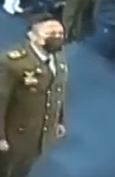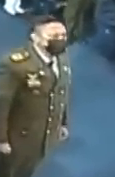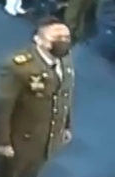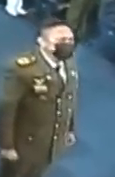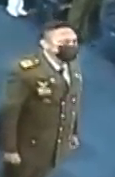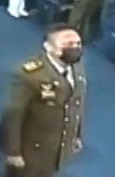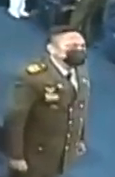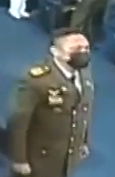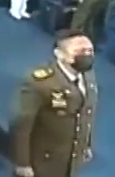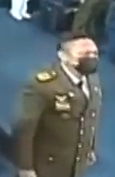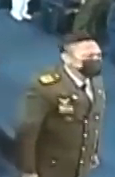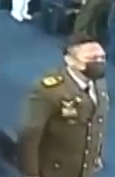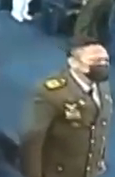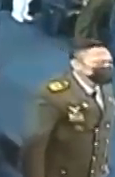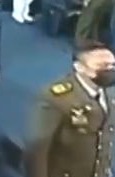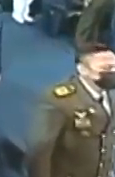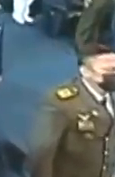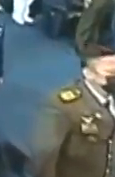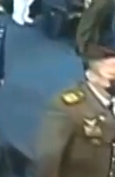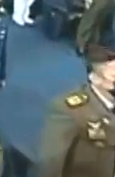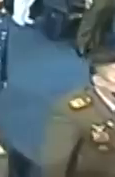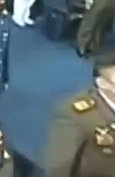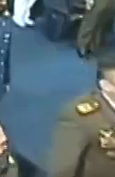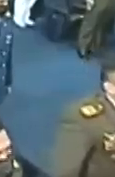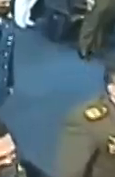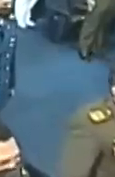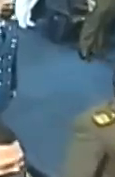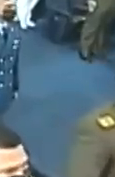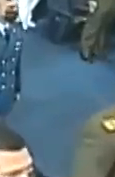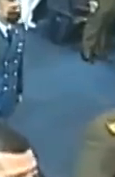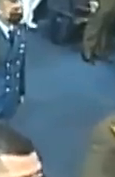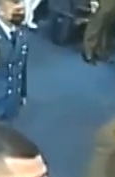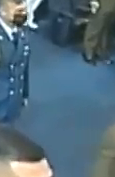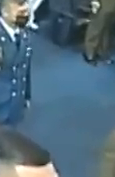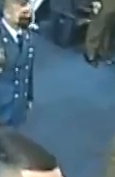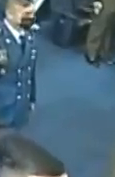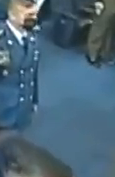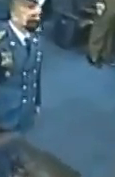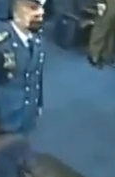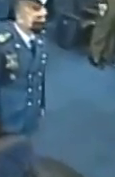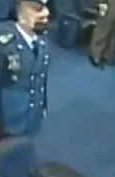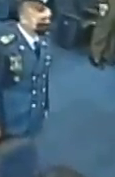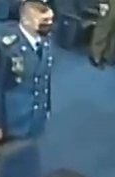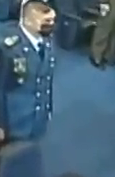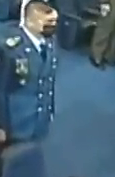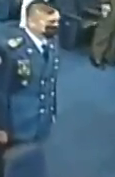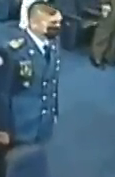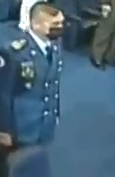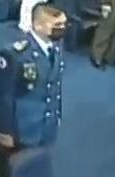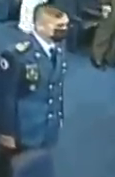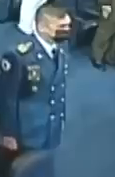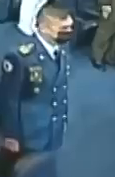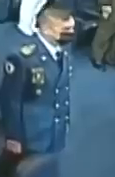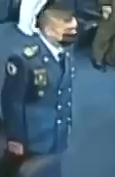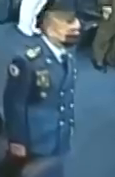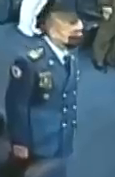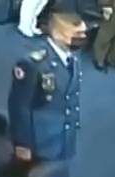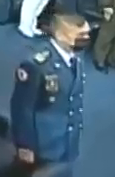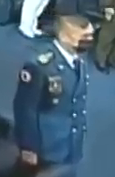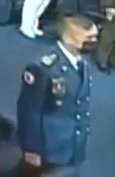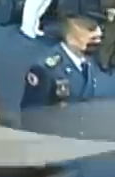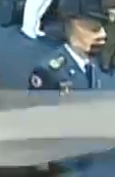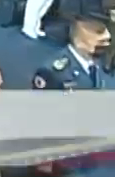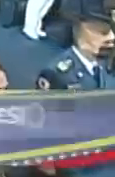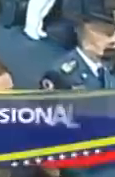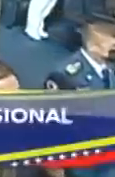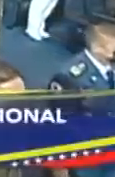La ciudadana doctora Cilia Flores de Maduro, primera combatiente de la República. Ciudadano general en jefe Vladimir